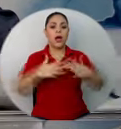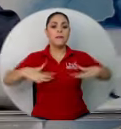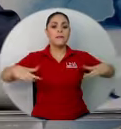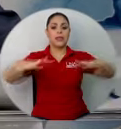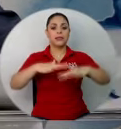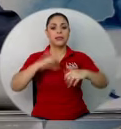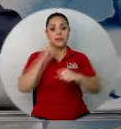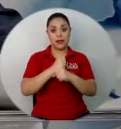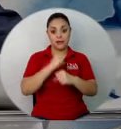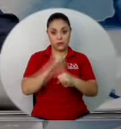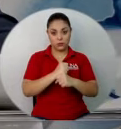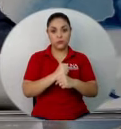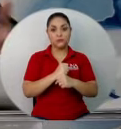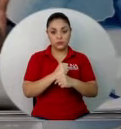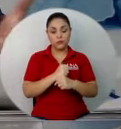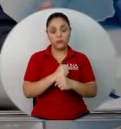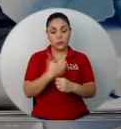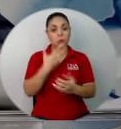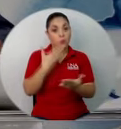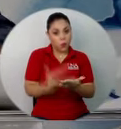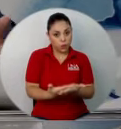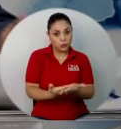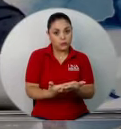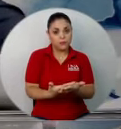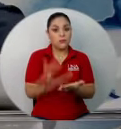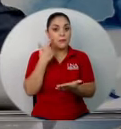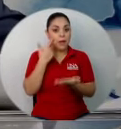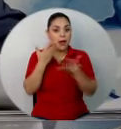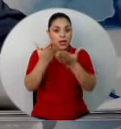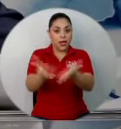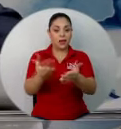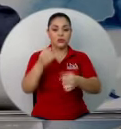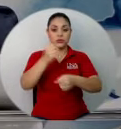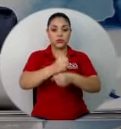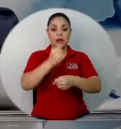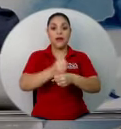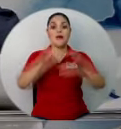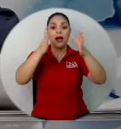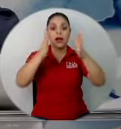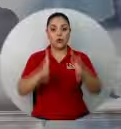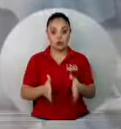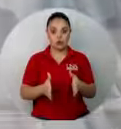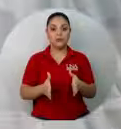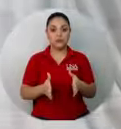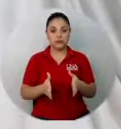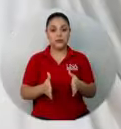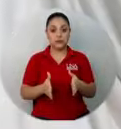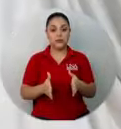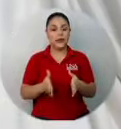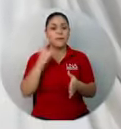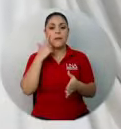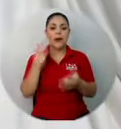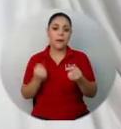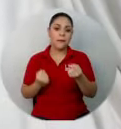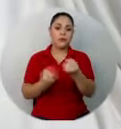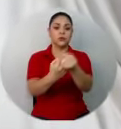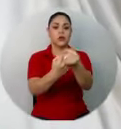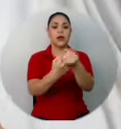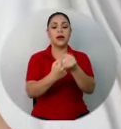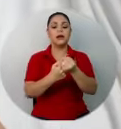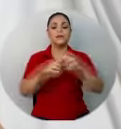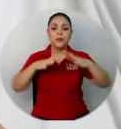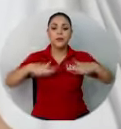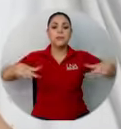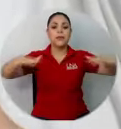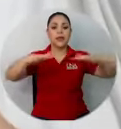trabajo, un buen ambiente de trabajo para sus trabajadores. Dentro de lo que va a favorecer un